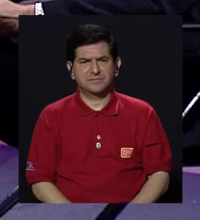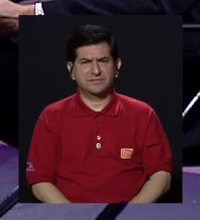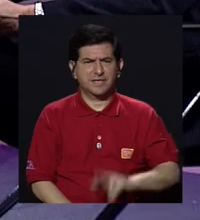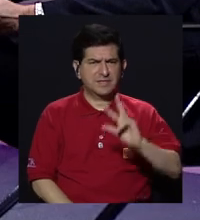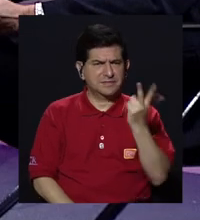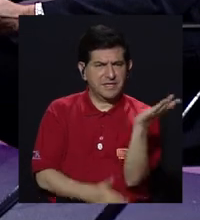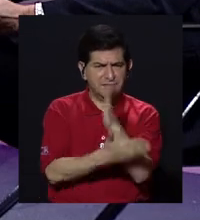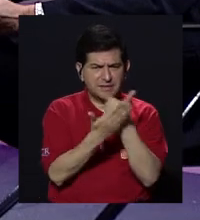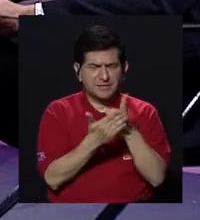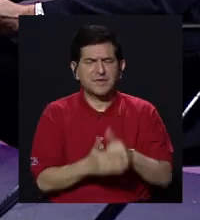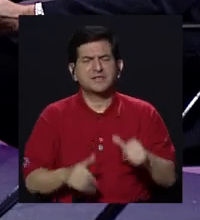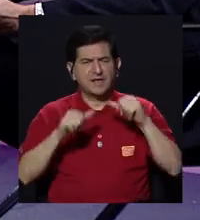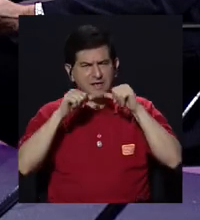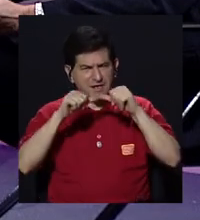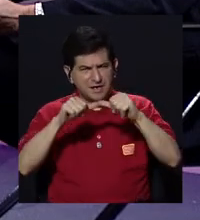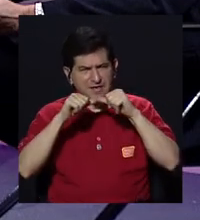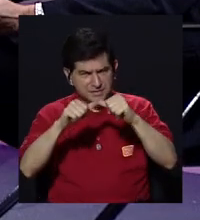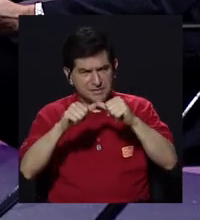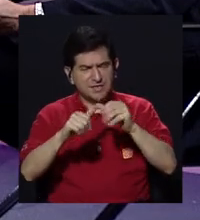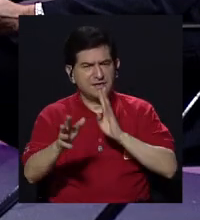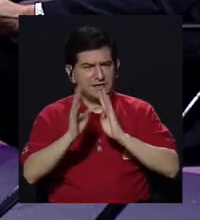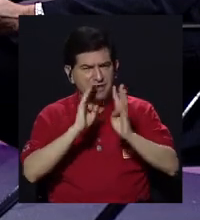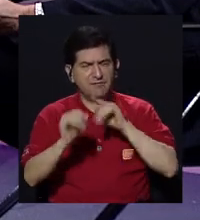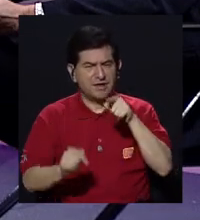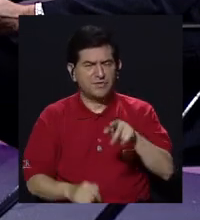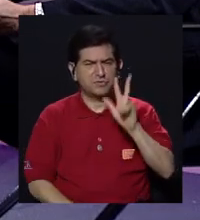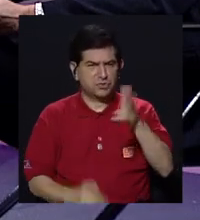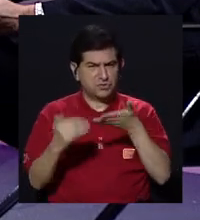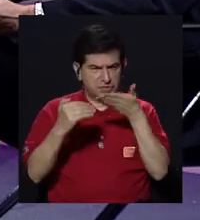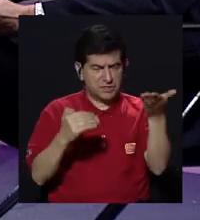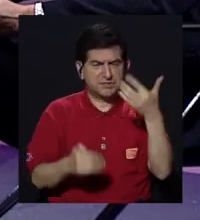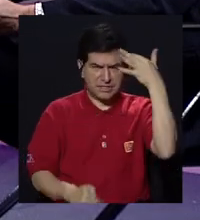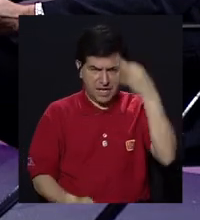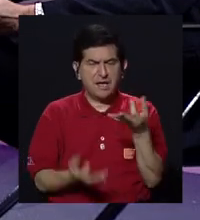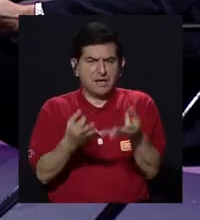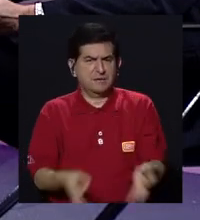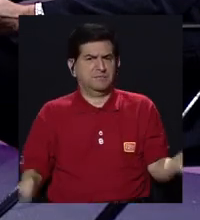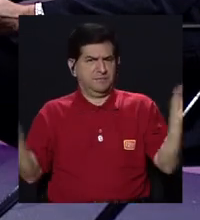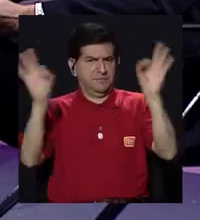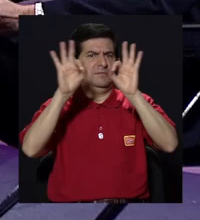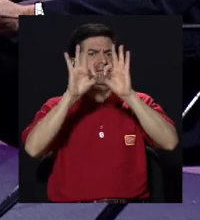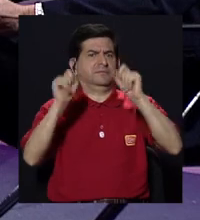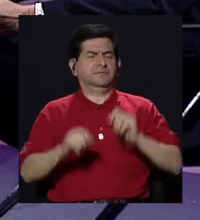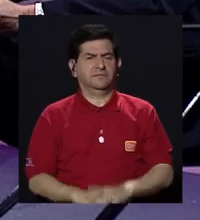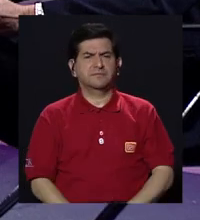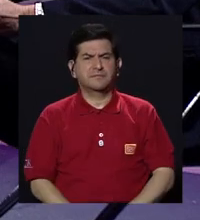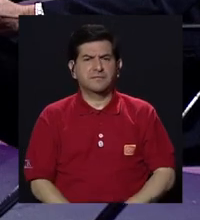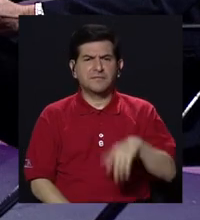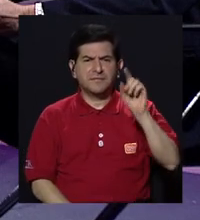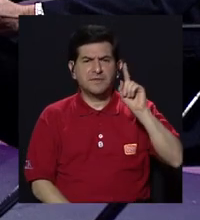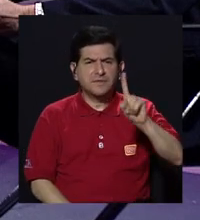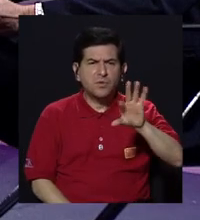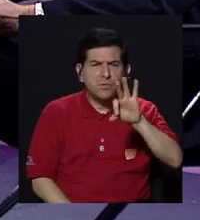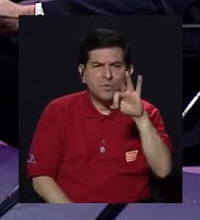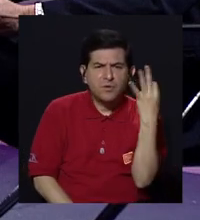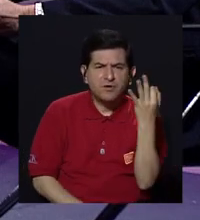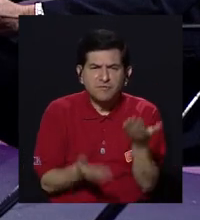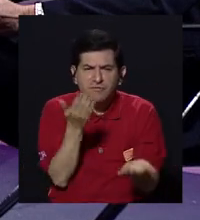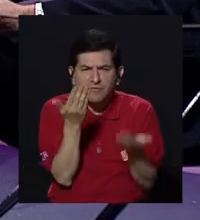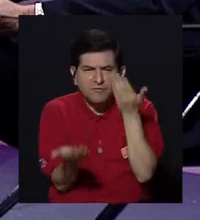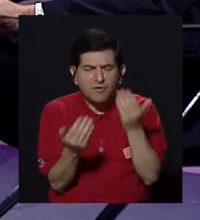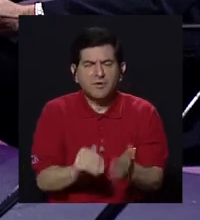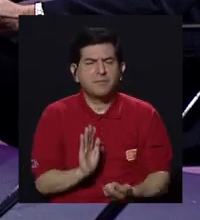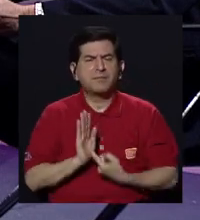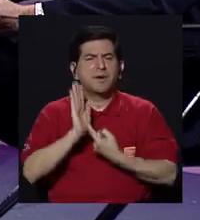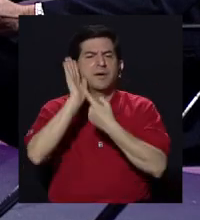un poquito esos tres elementos que me parece que son muy importantes y que de algún modo se revelan en ese